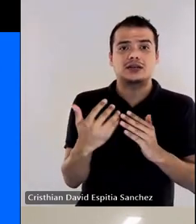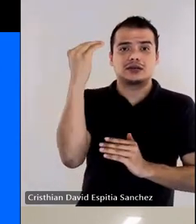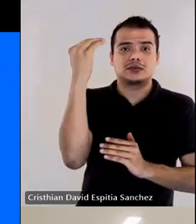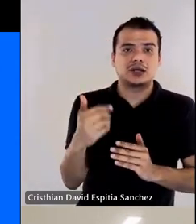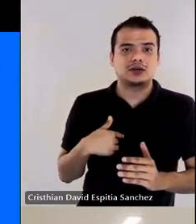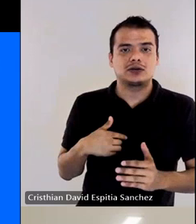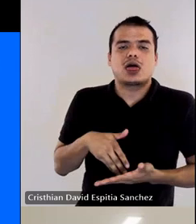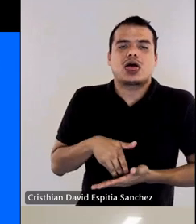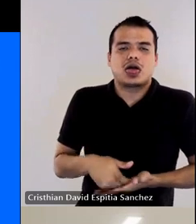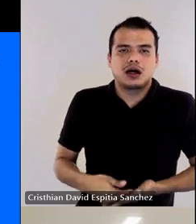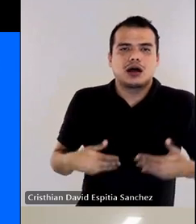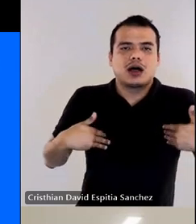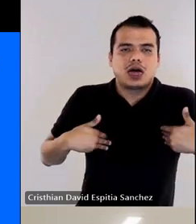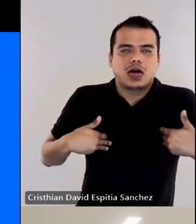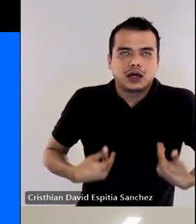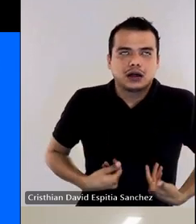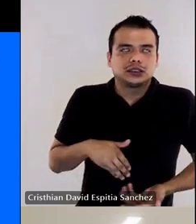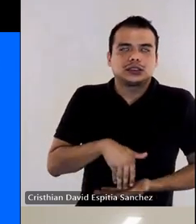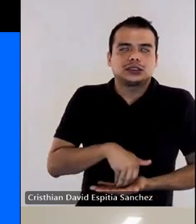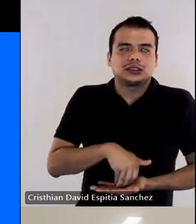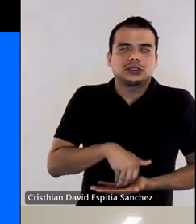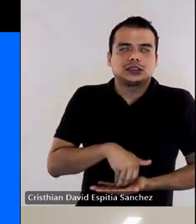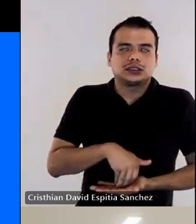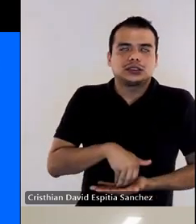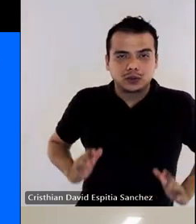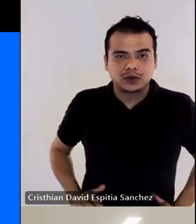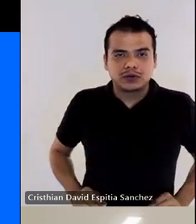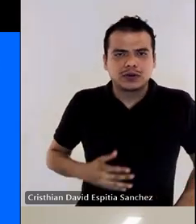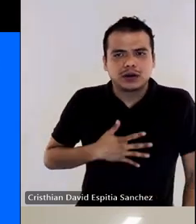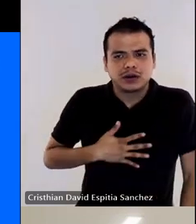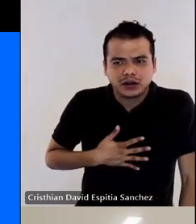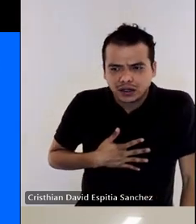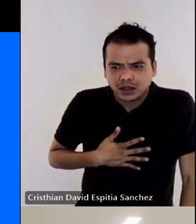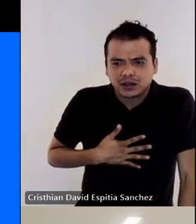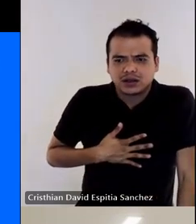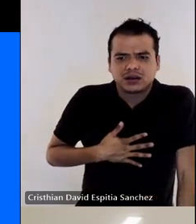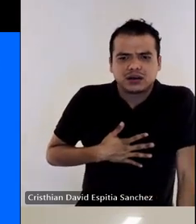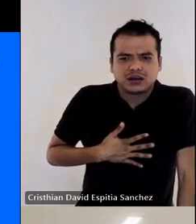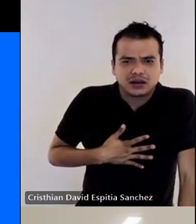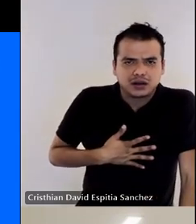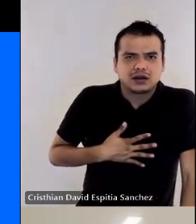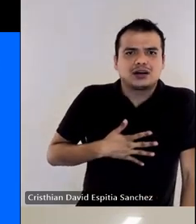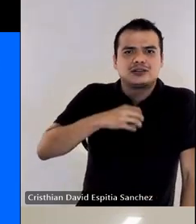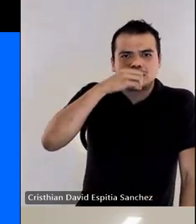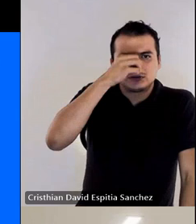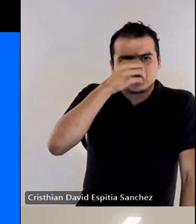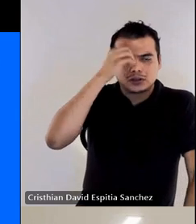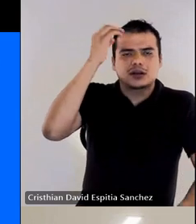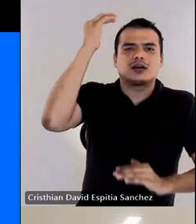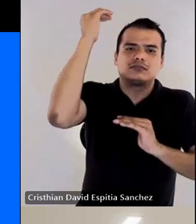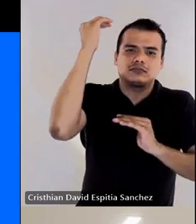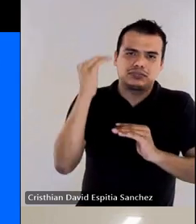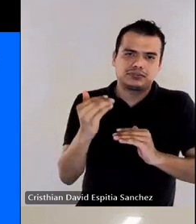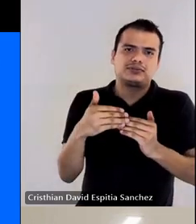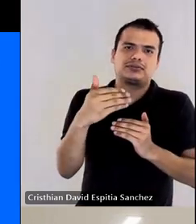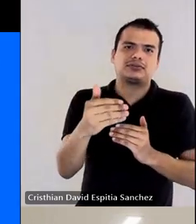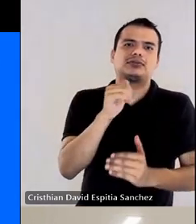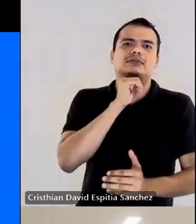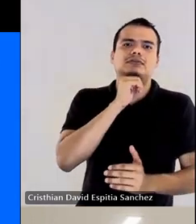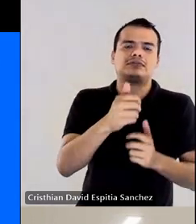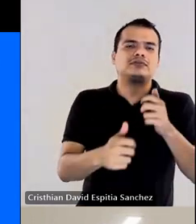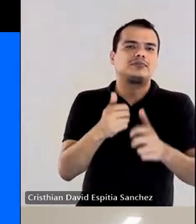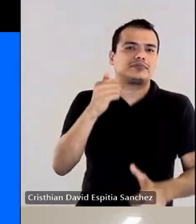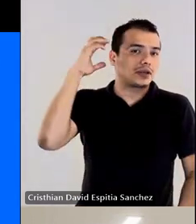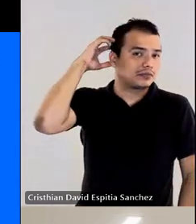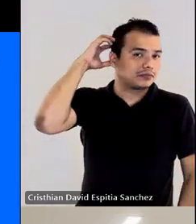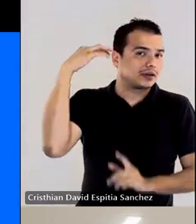puede producir que la persona pueda respirar muy mal, desaturarse y esto va a traer complicaciones a nivel cerebral. Entonces,